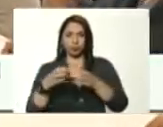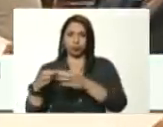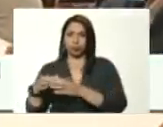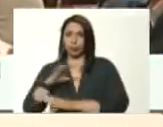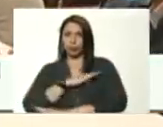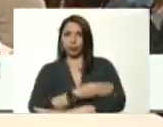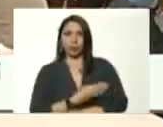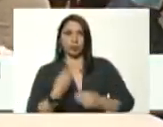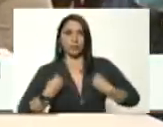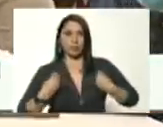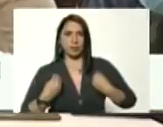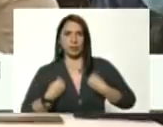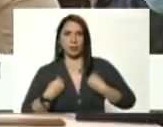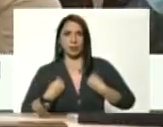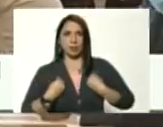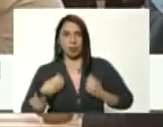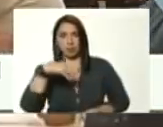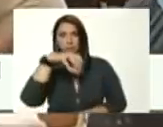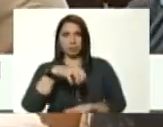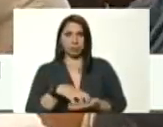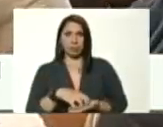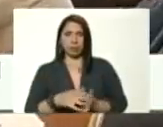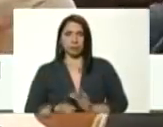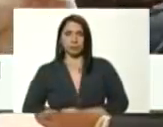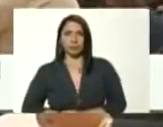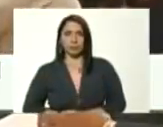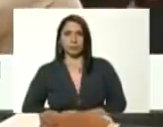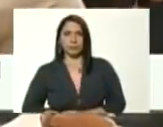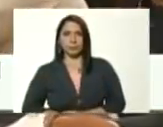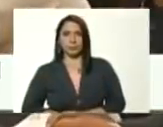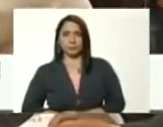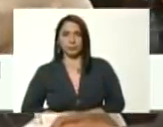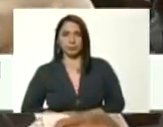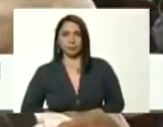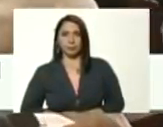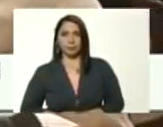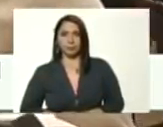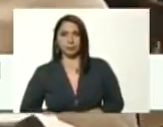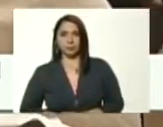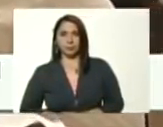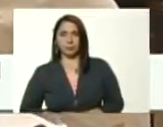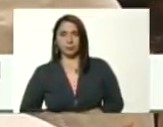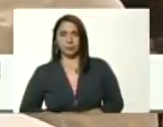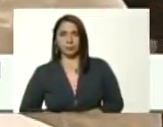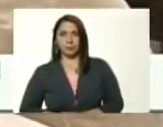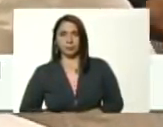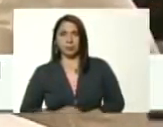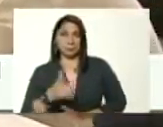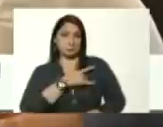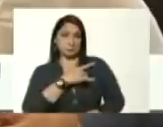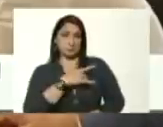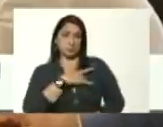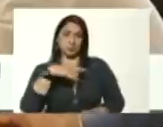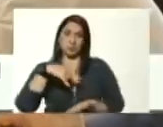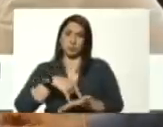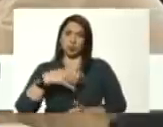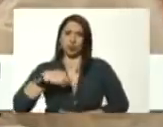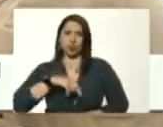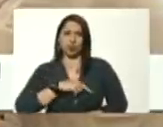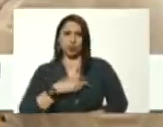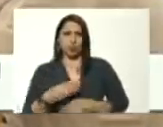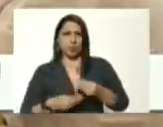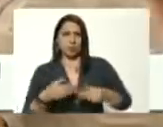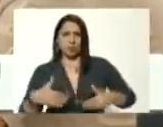a mi querida rectora de nuestro magnánima universidad de cargo estamos haciendo un